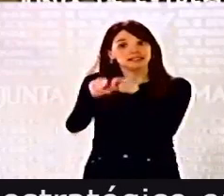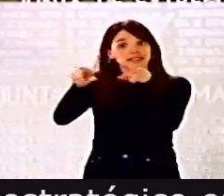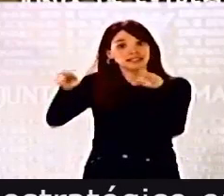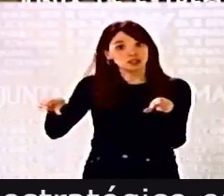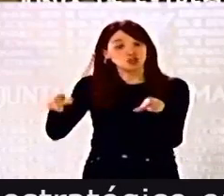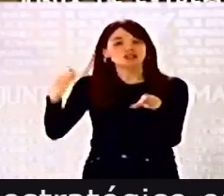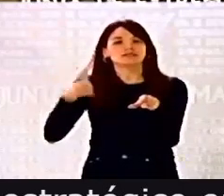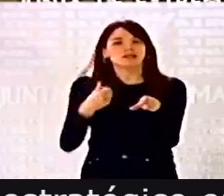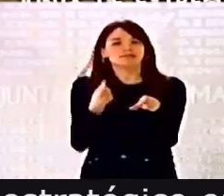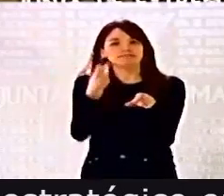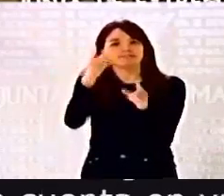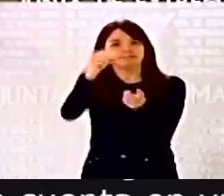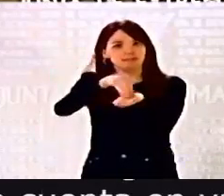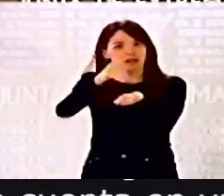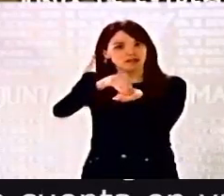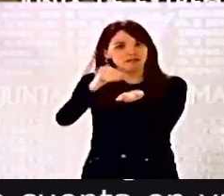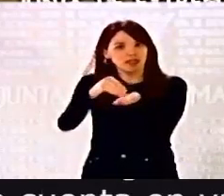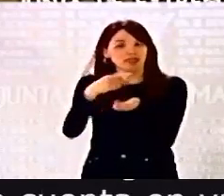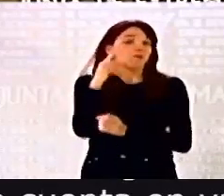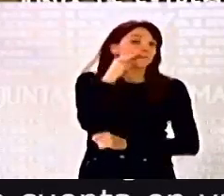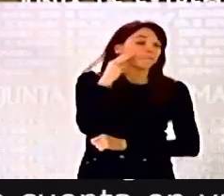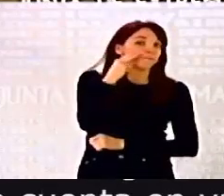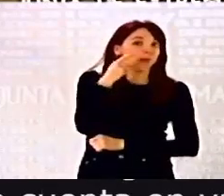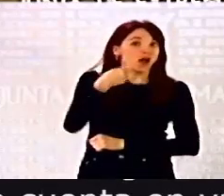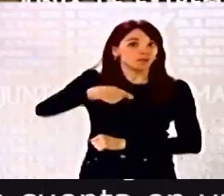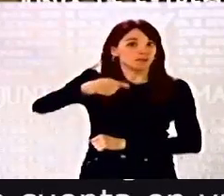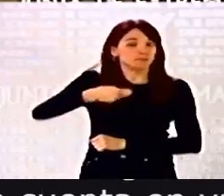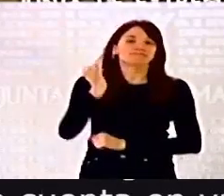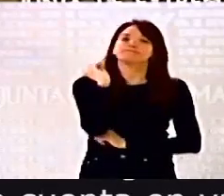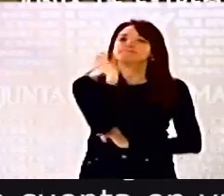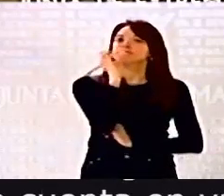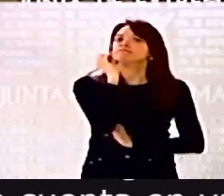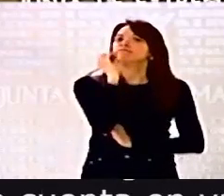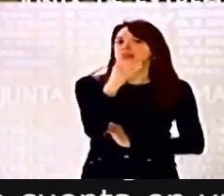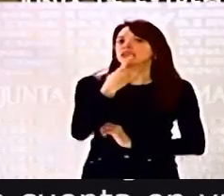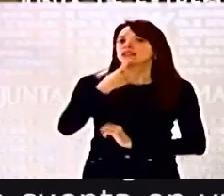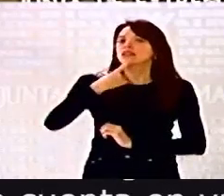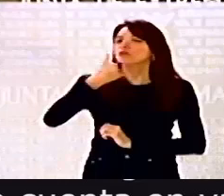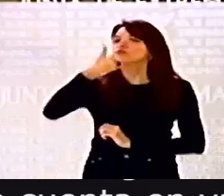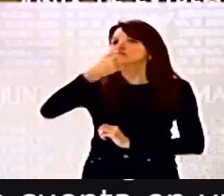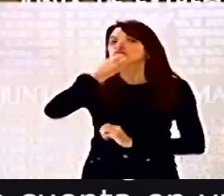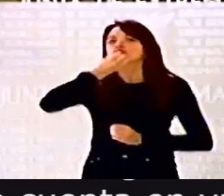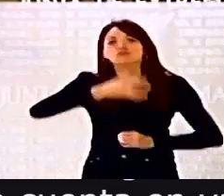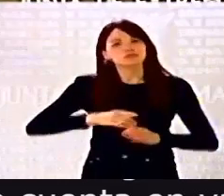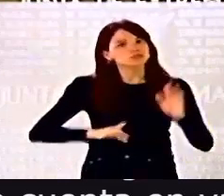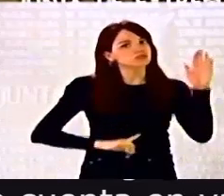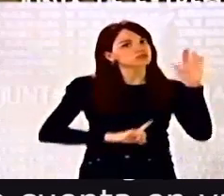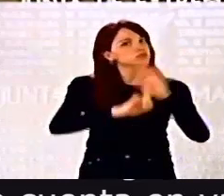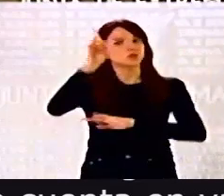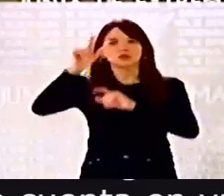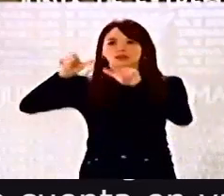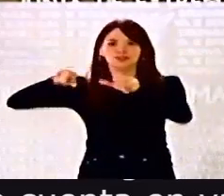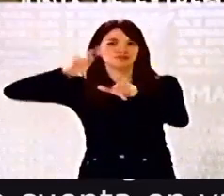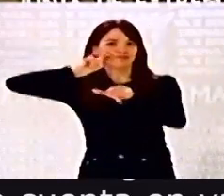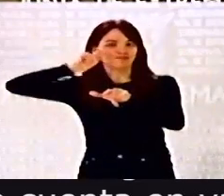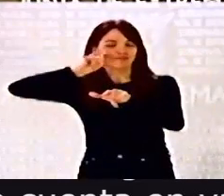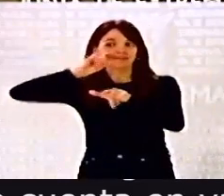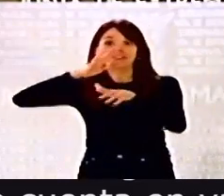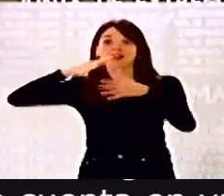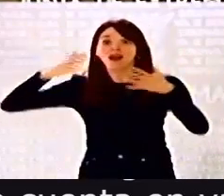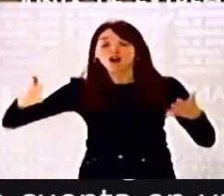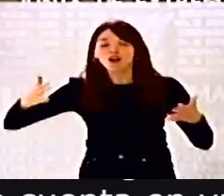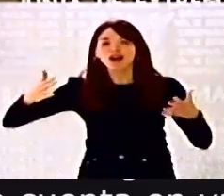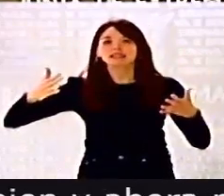cuenta en varias ocasiones el presidente, es un sector que iba muy bien y ahora pues esto le